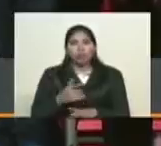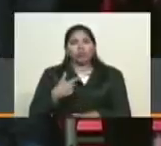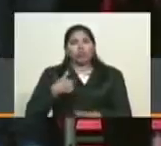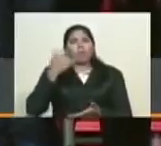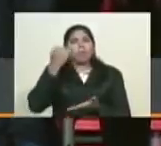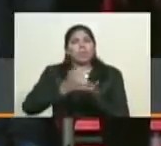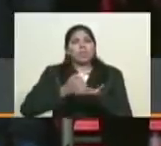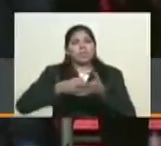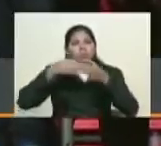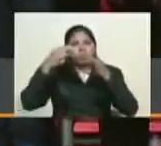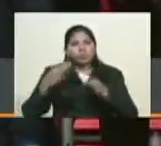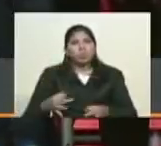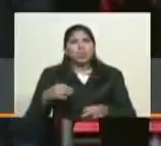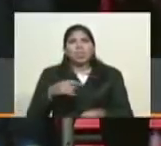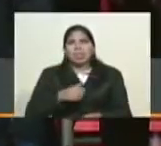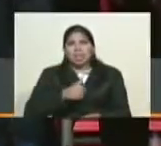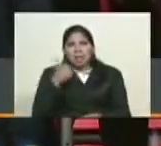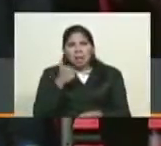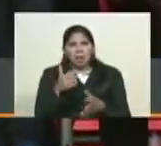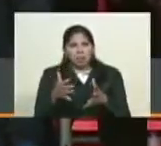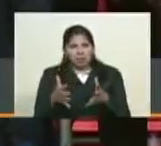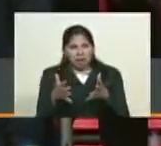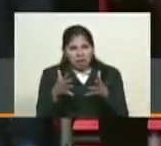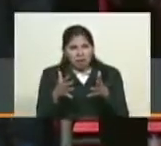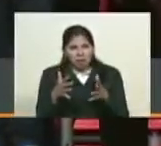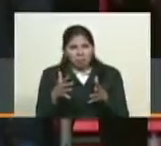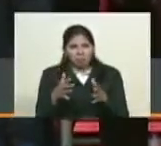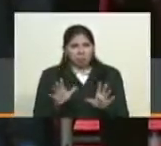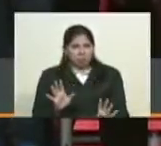y que me va a ganar las elecciones.